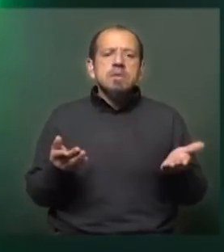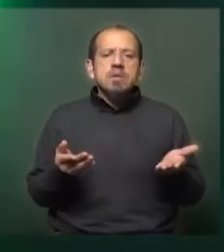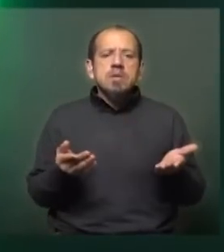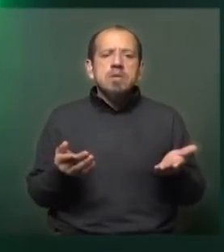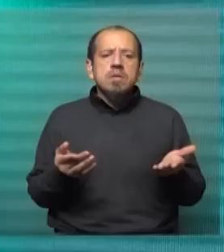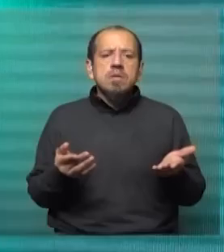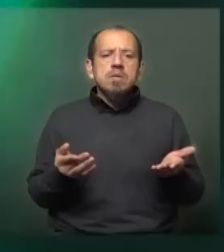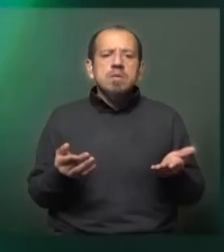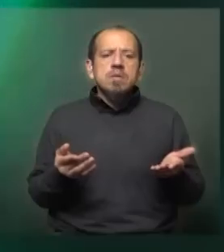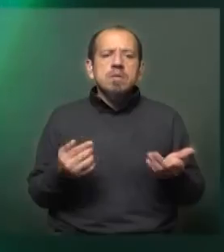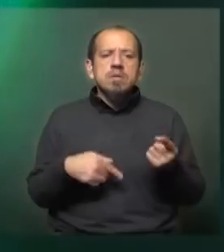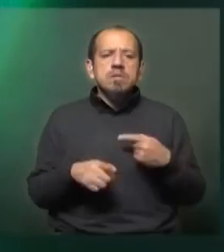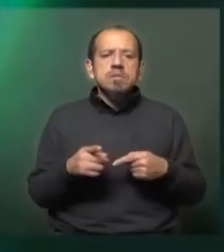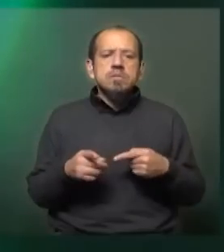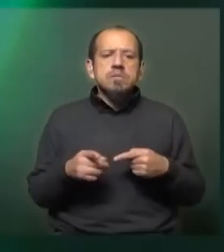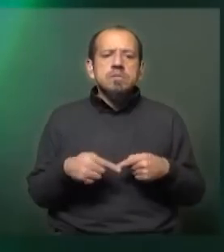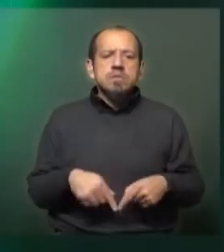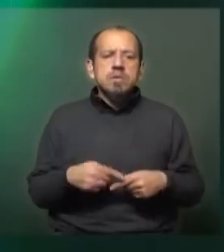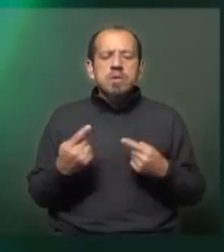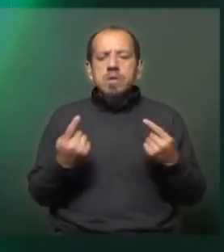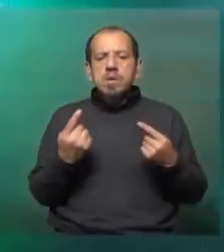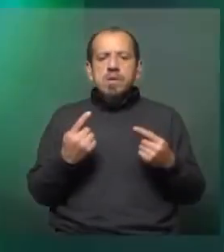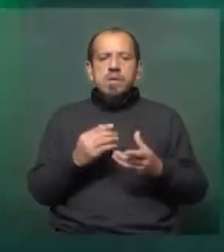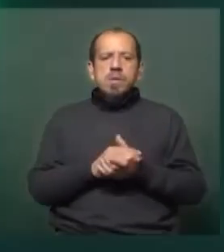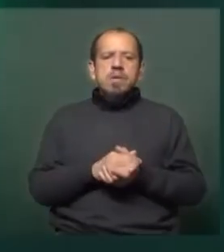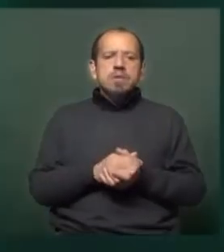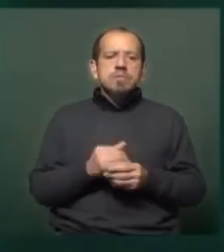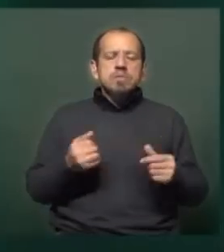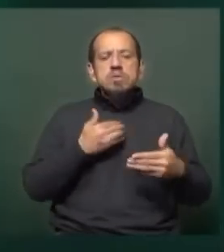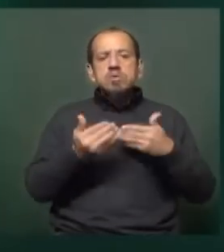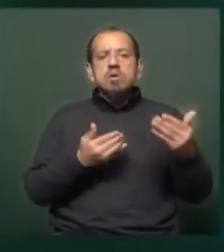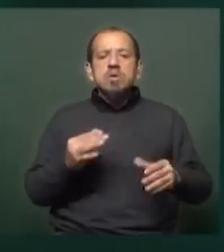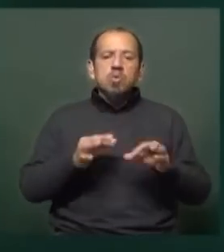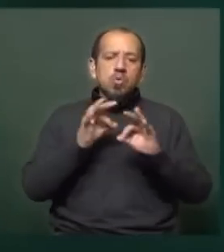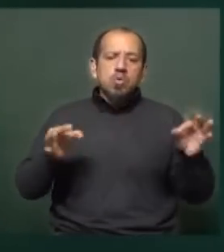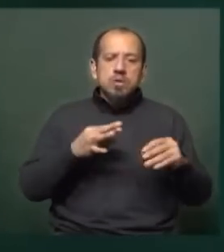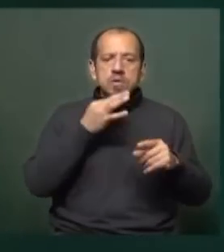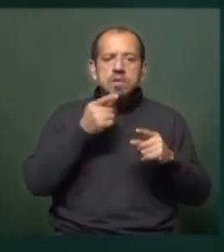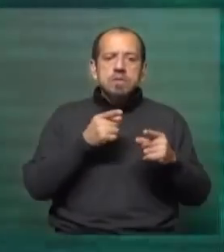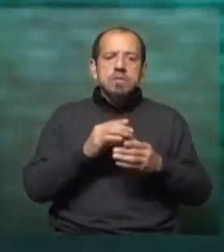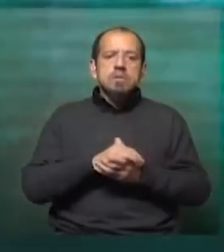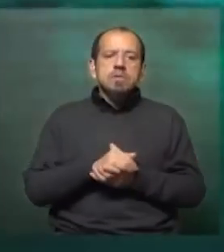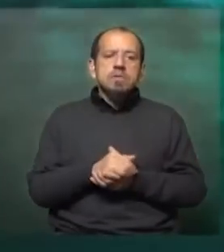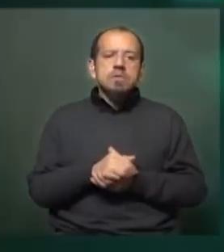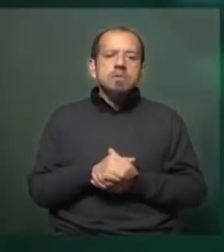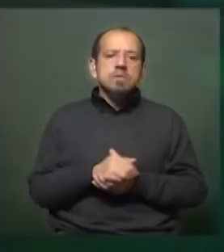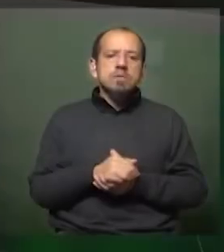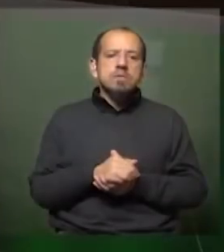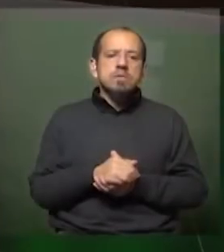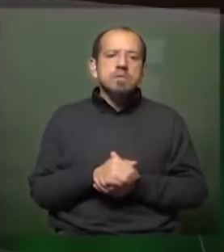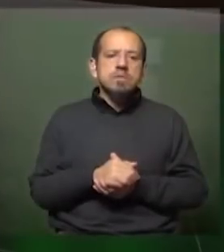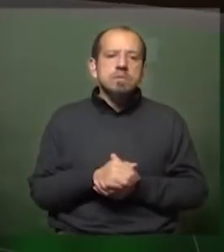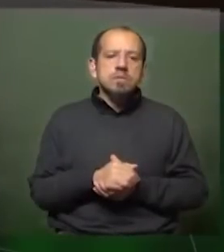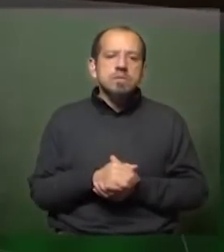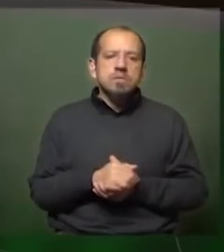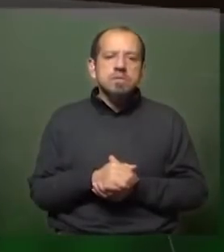demás comunes entre ambas regiones que se puedan desarrollar o ir como se dice o ir por ahí sí este yo